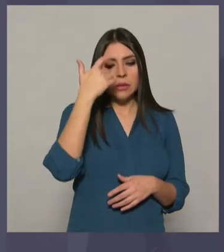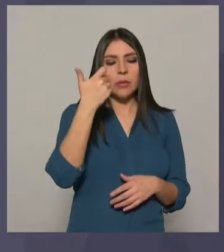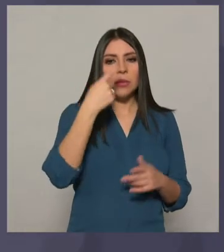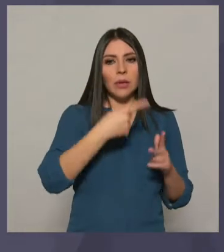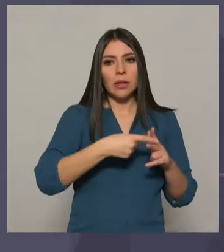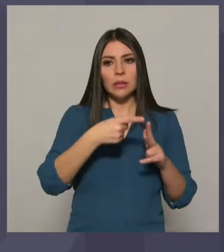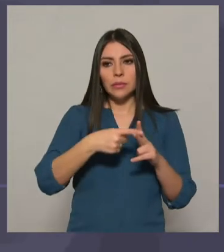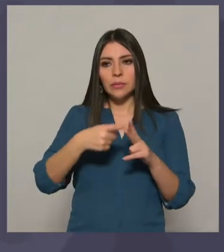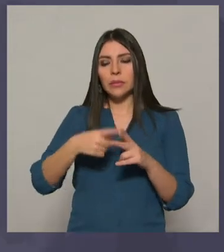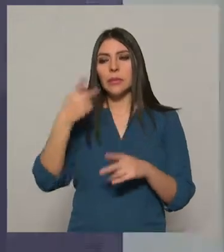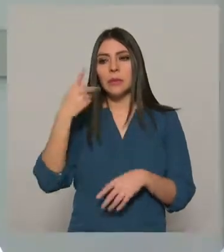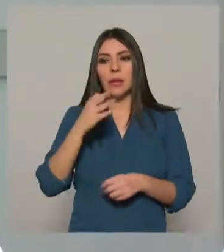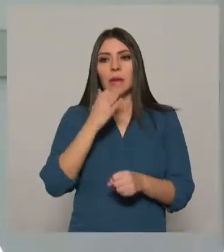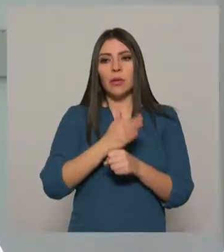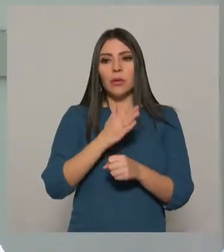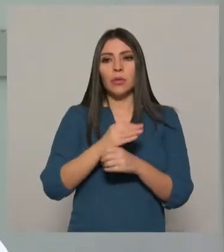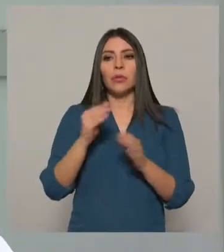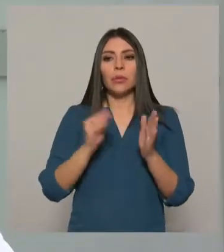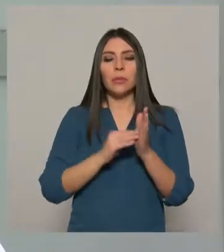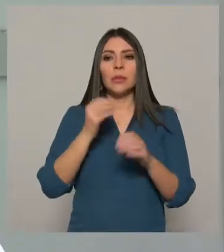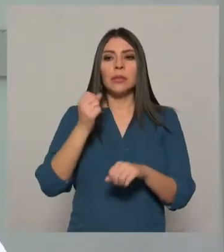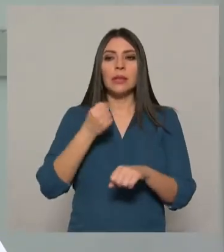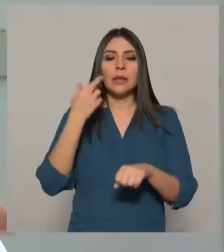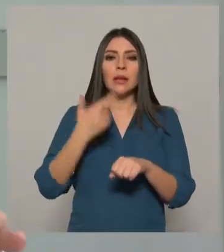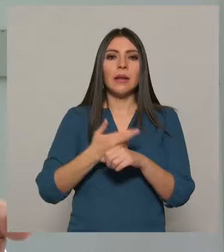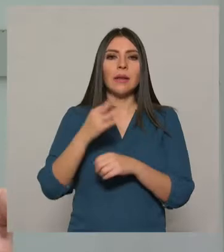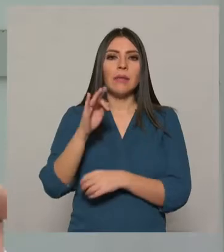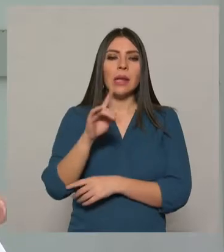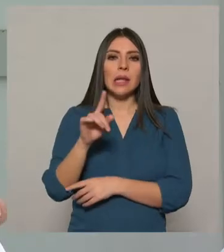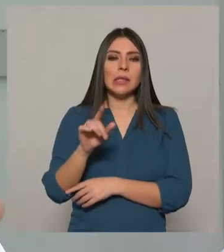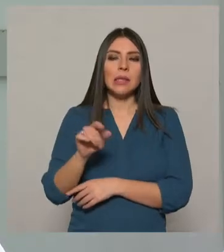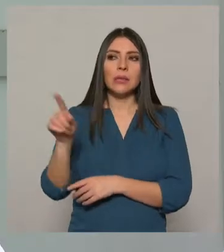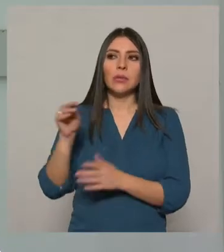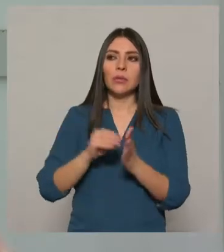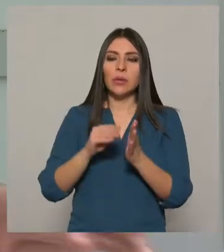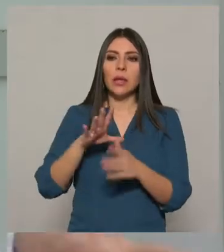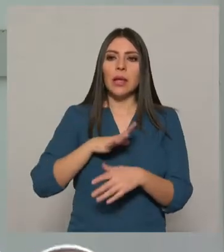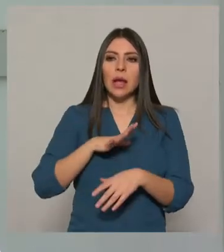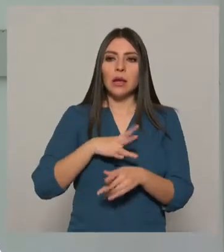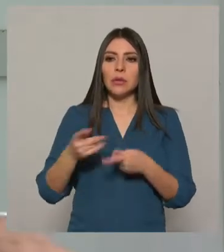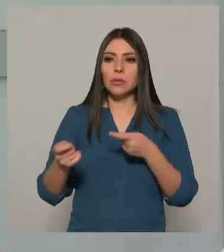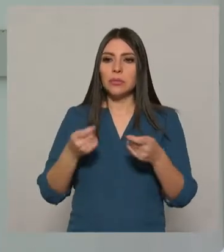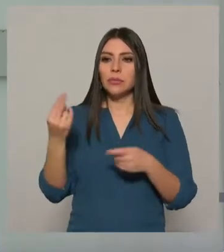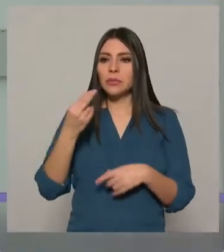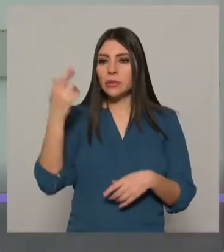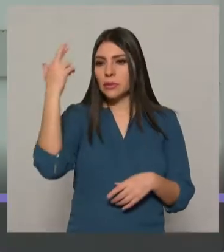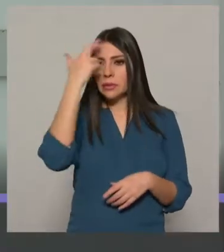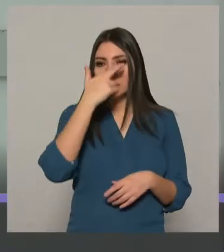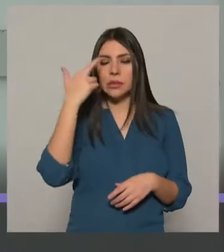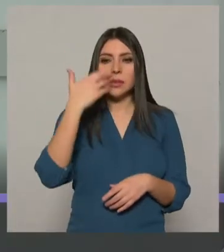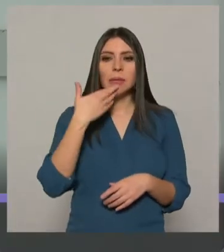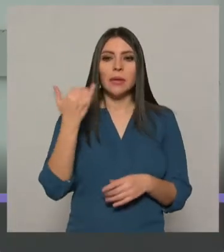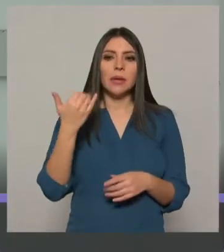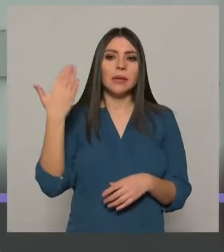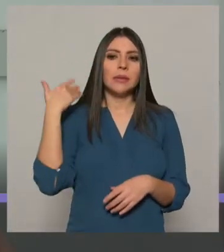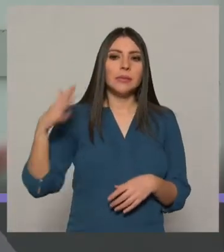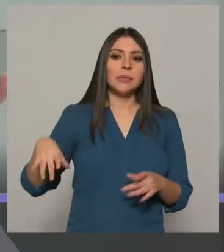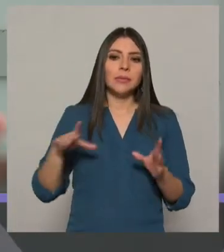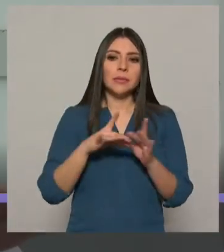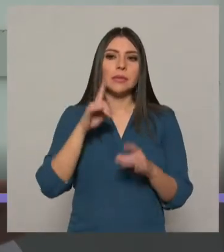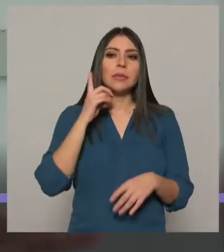elementos de control por parte de la Secretaría de Administración y Finanzas. Tendríamos que revisar efectivamente, como bien lo ha señalado la diputada